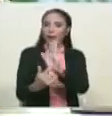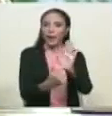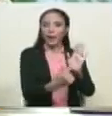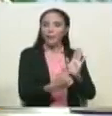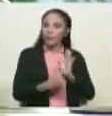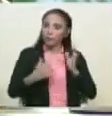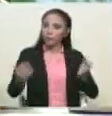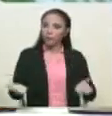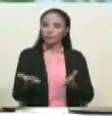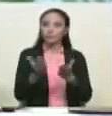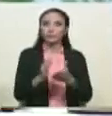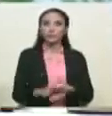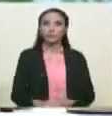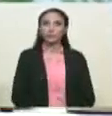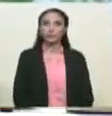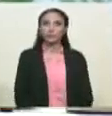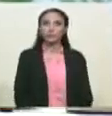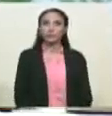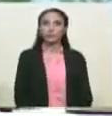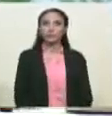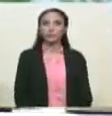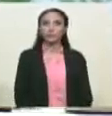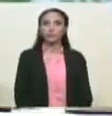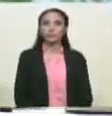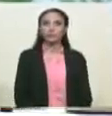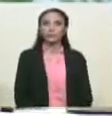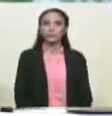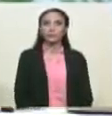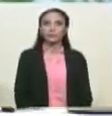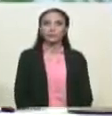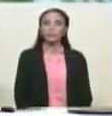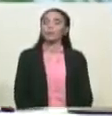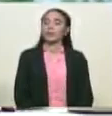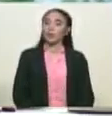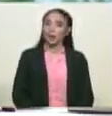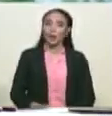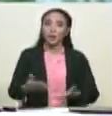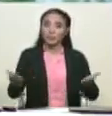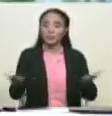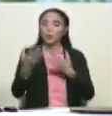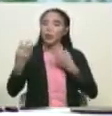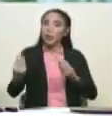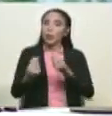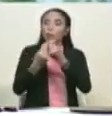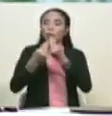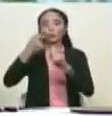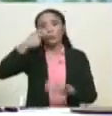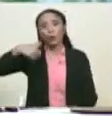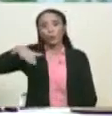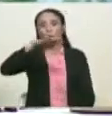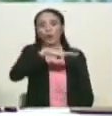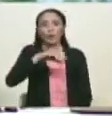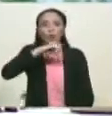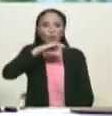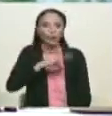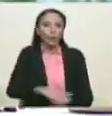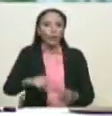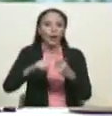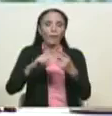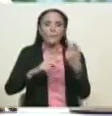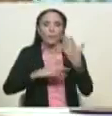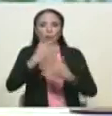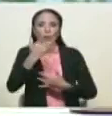grandes. No es una vanguardia sin pueblo, es una vanguardia con pueblo, con historia, con proyecto,